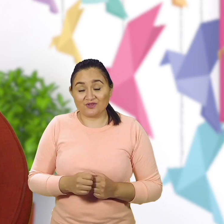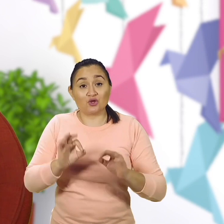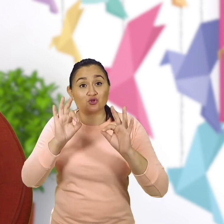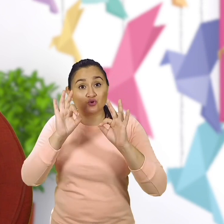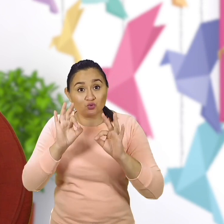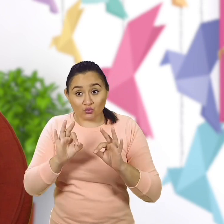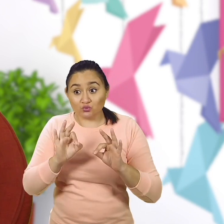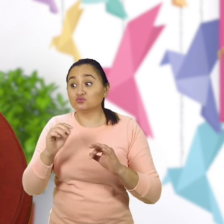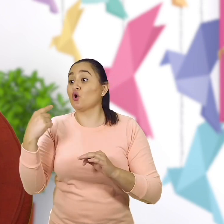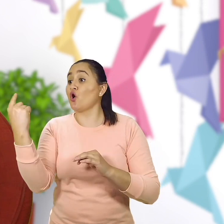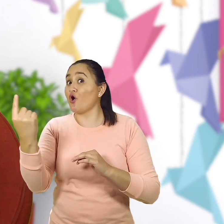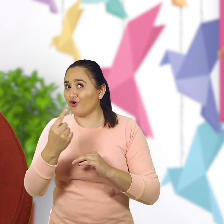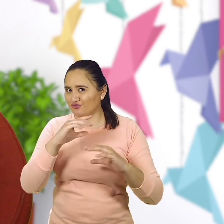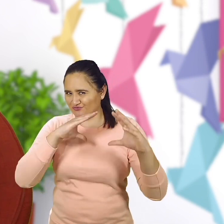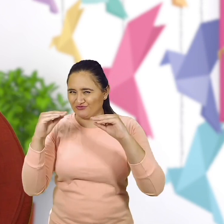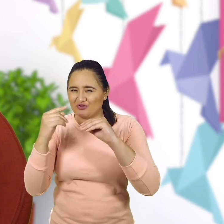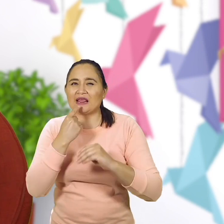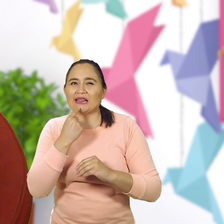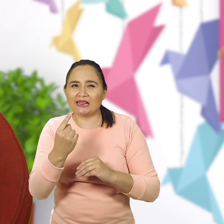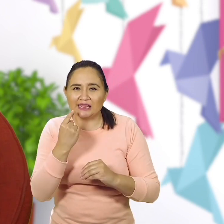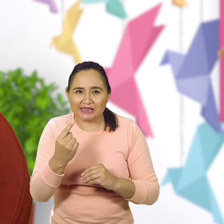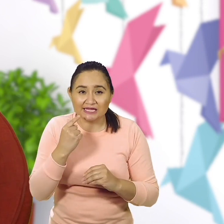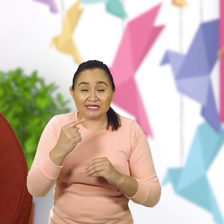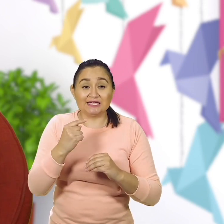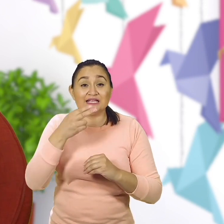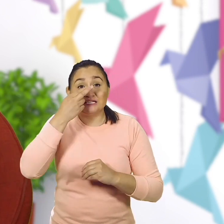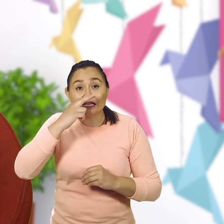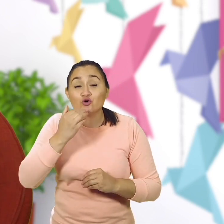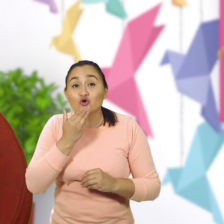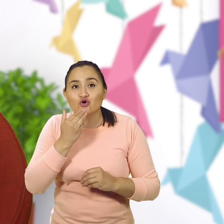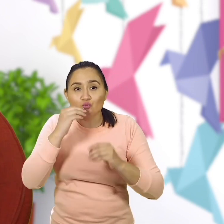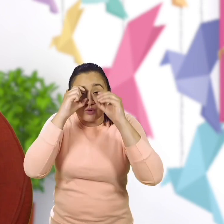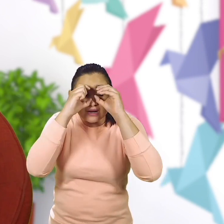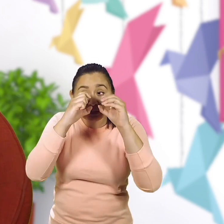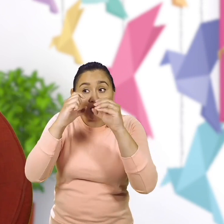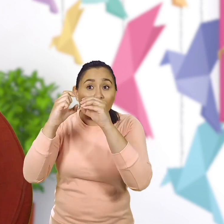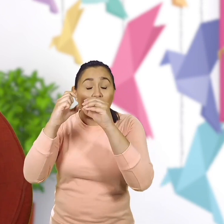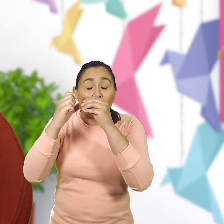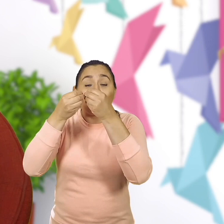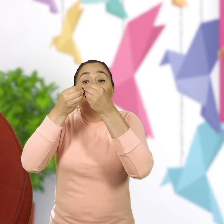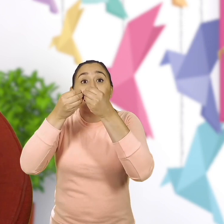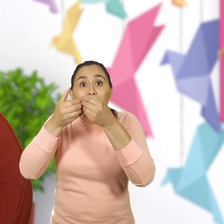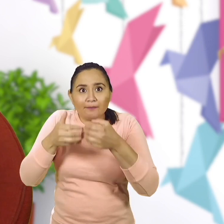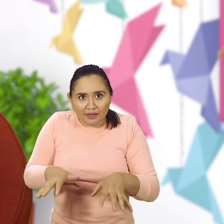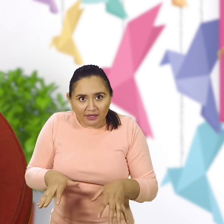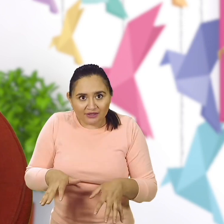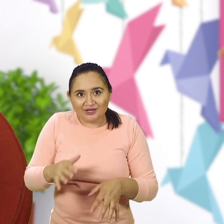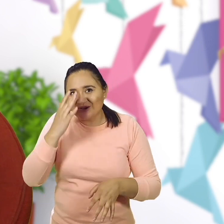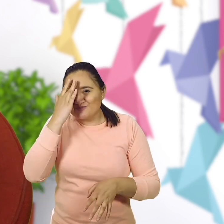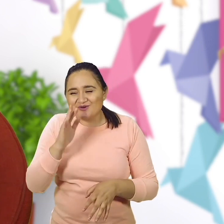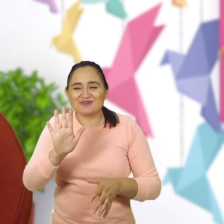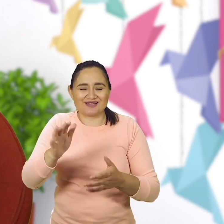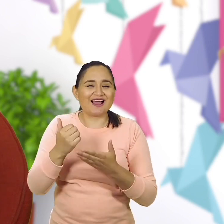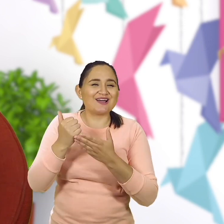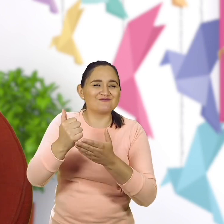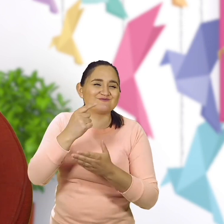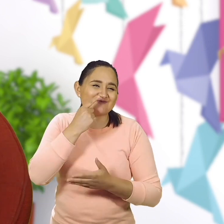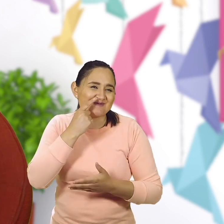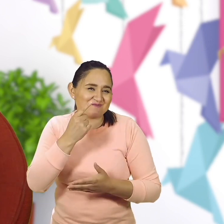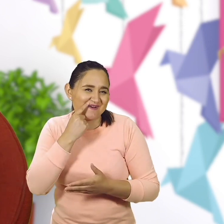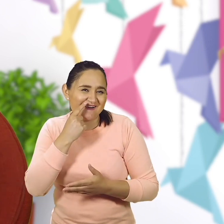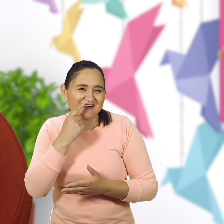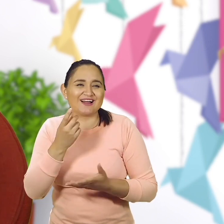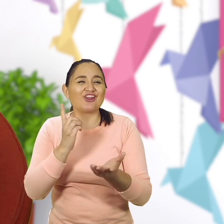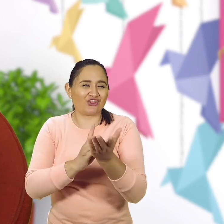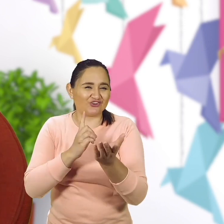lo que había sucedido, los rumores decían que había botado sus lentes mientras ayudaba a su padre, el ratón Pérez, a recoger